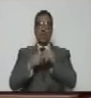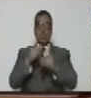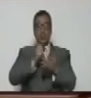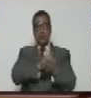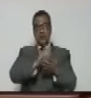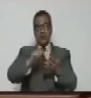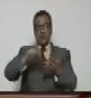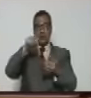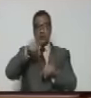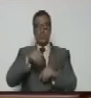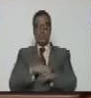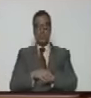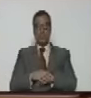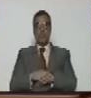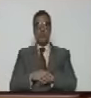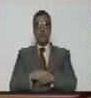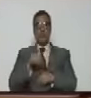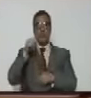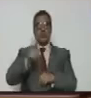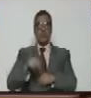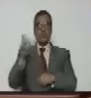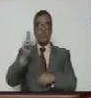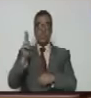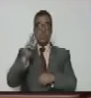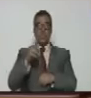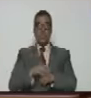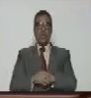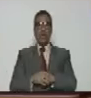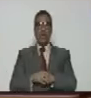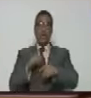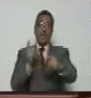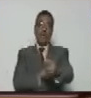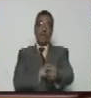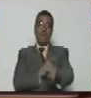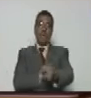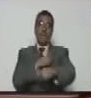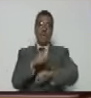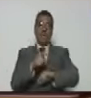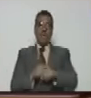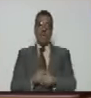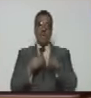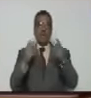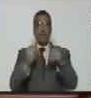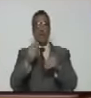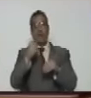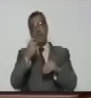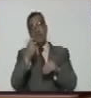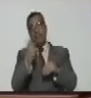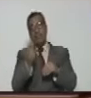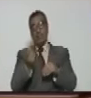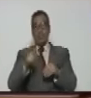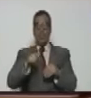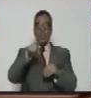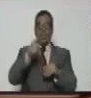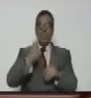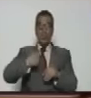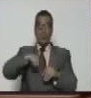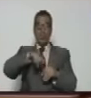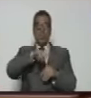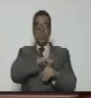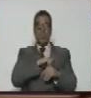escrito en esta república, al hermano al que tanta falta hace, a